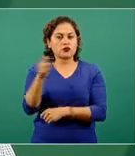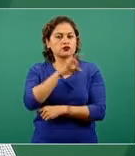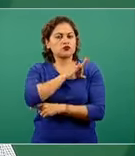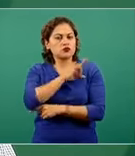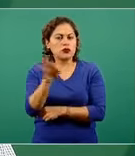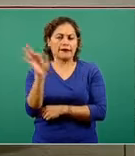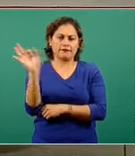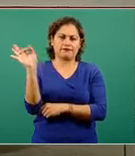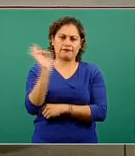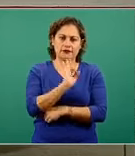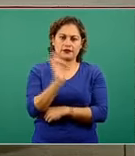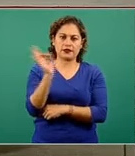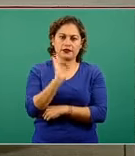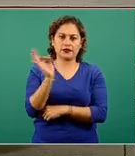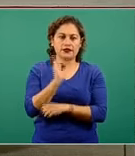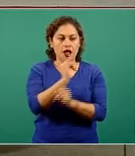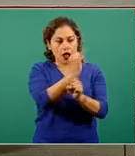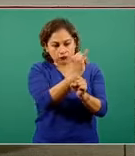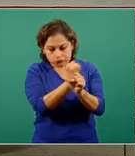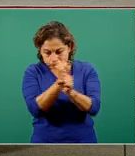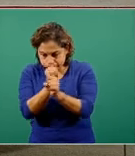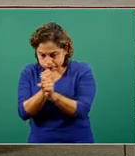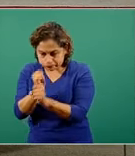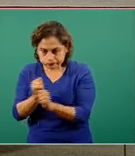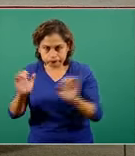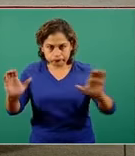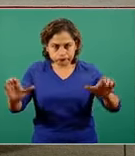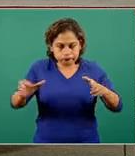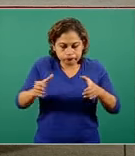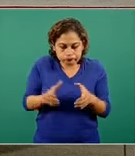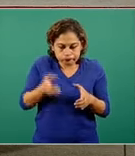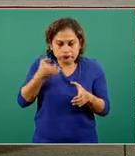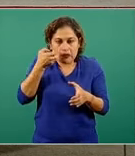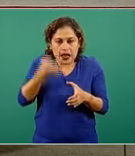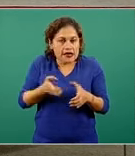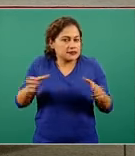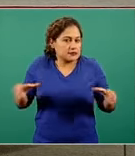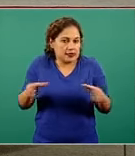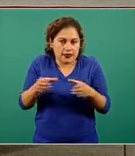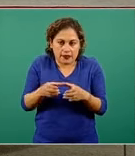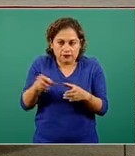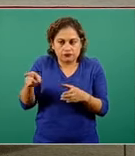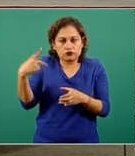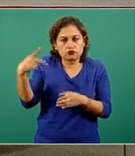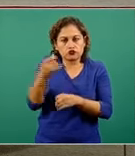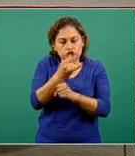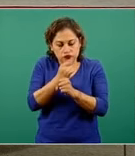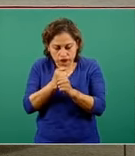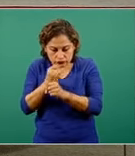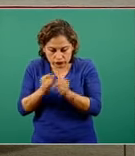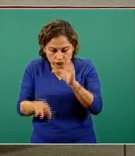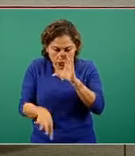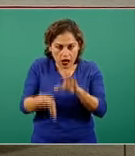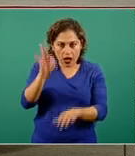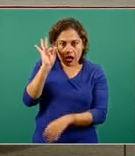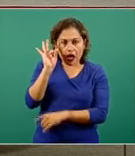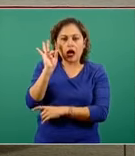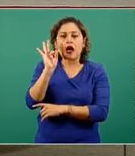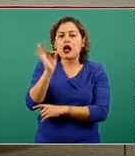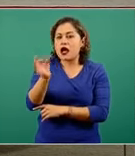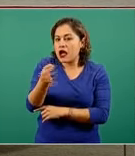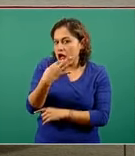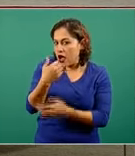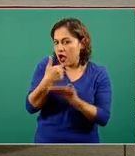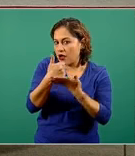ensayo clínico controlado que permita en un momento determinado poder generar las evidencias al respecto.